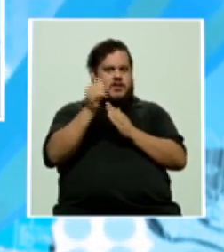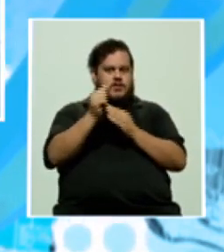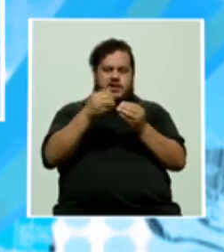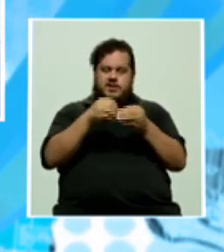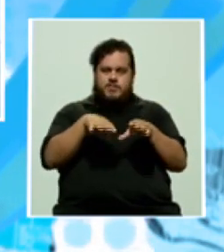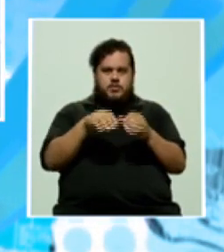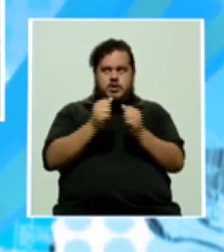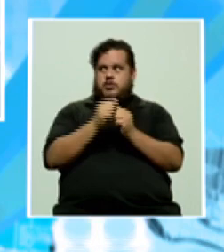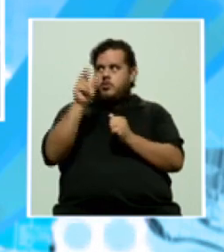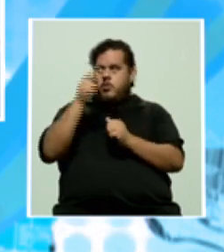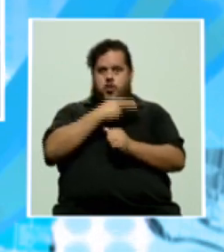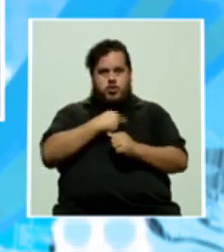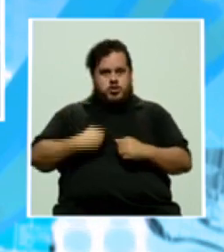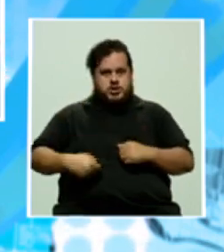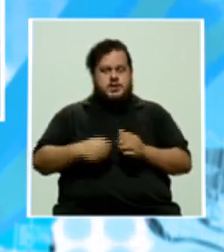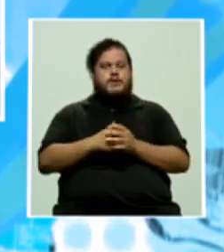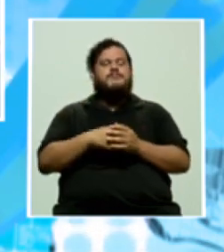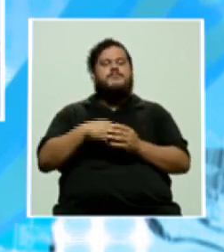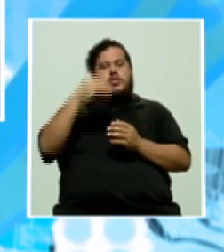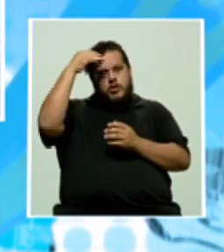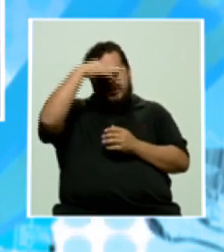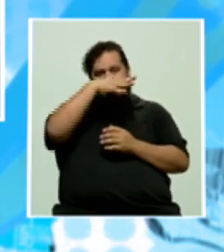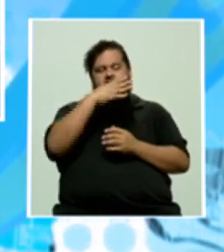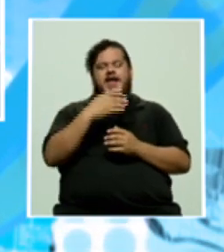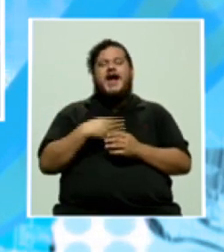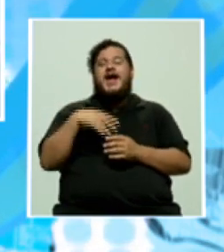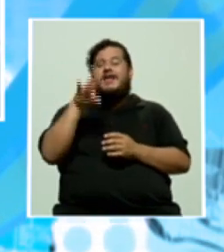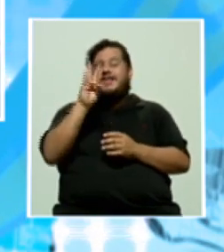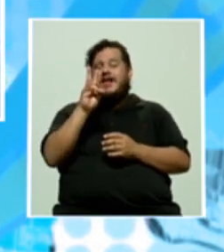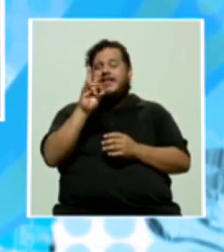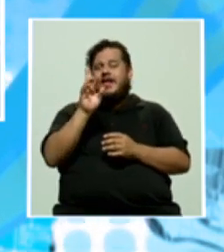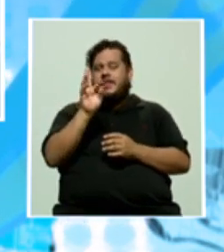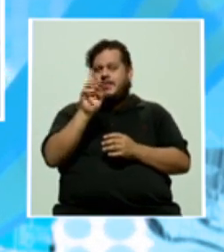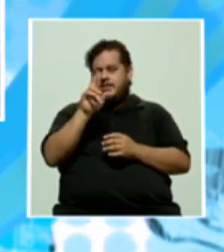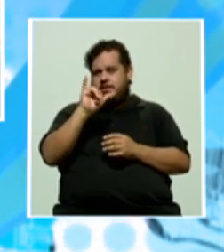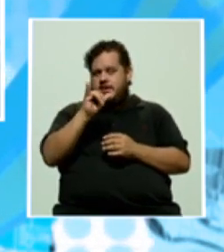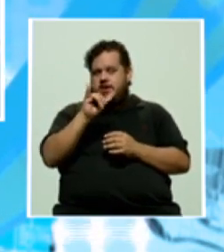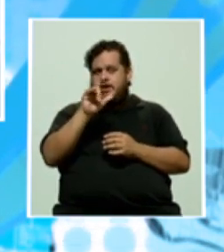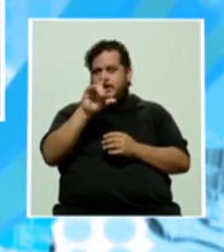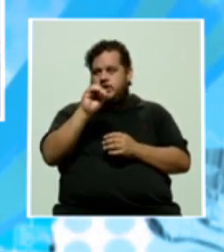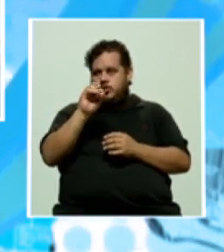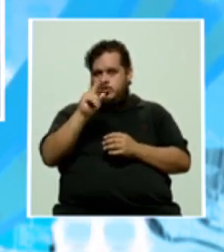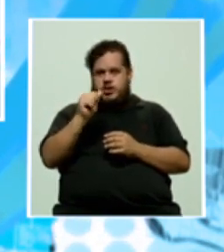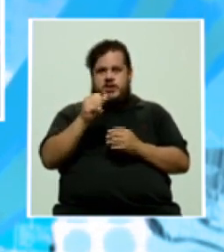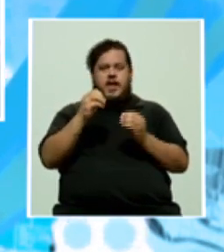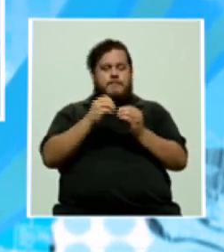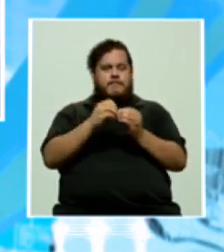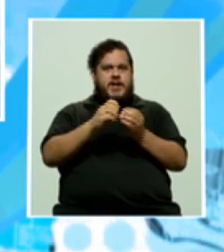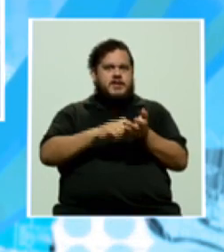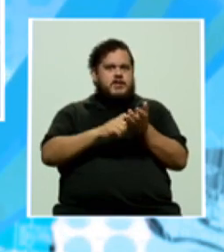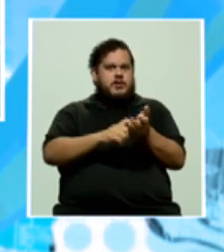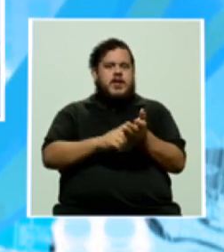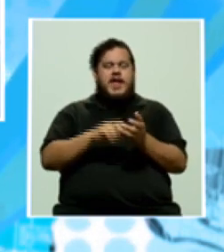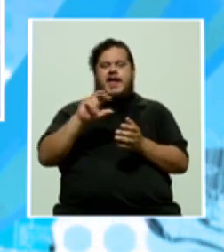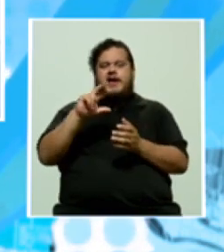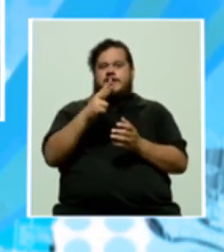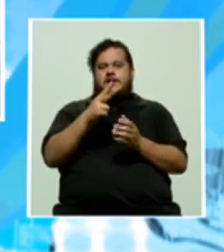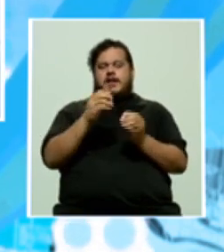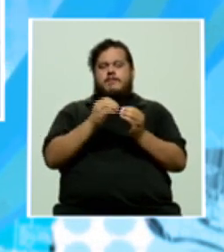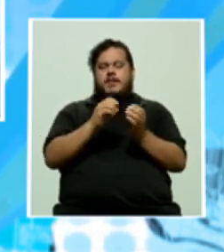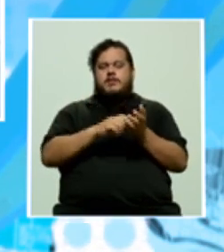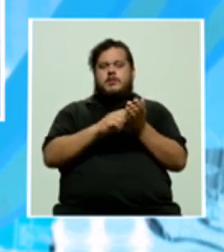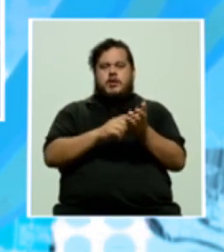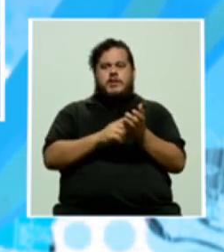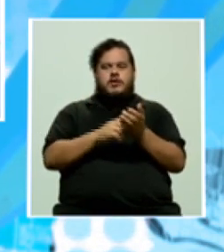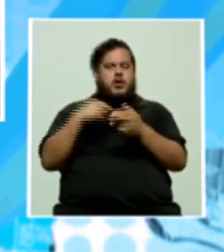con China. Donald Trump deja al país 7 trillones de dólares más endeudado, el tercer endeudamiento más alto de cualquier presidente en la